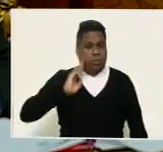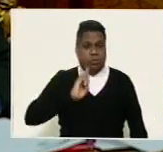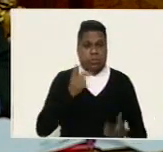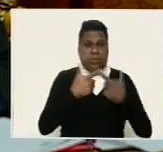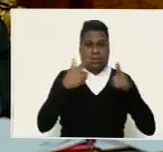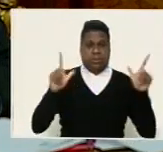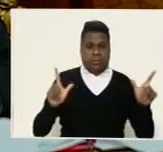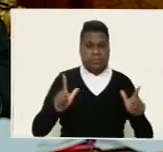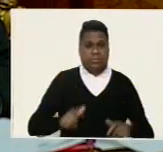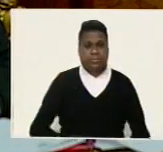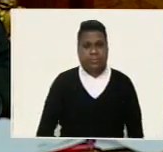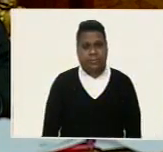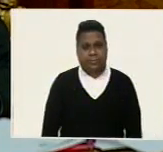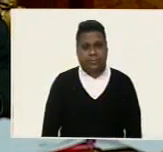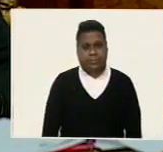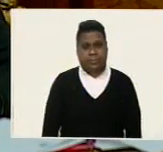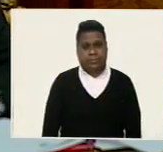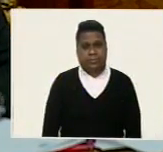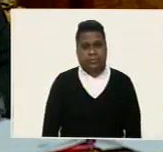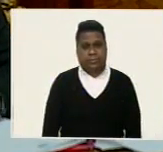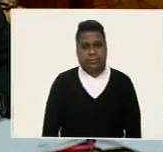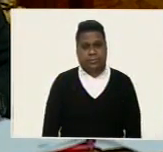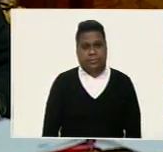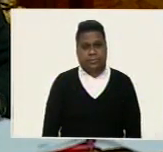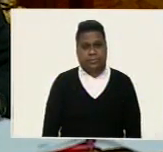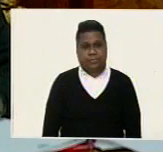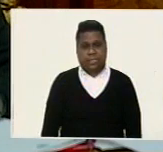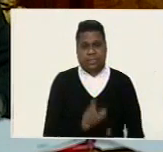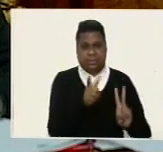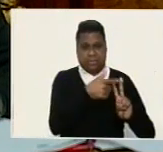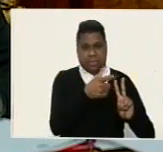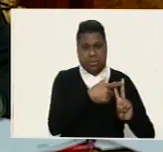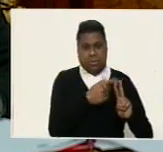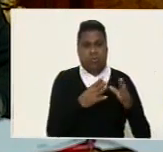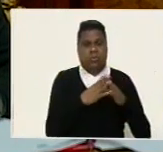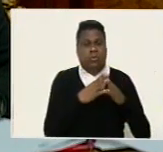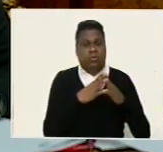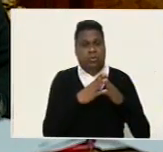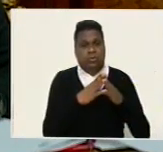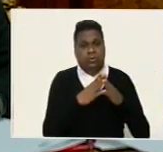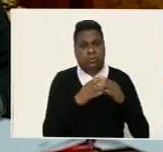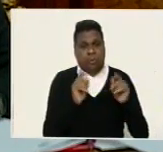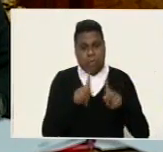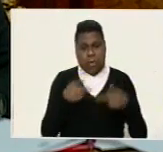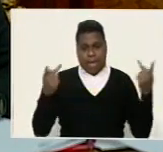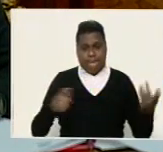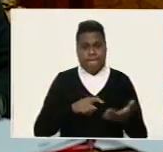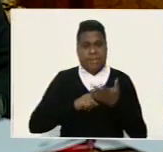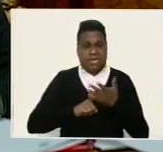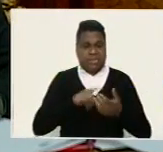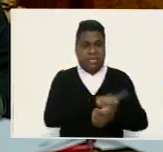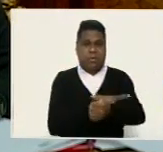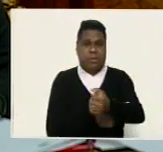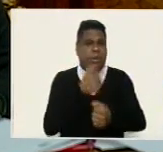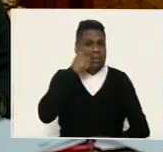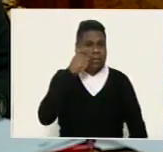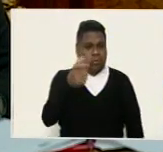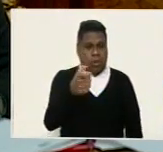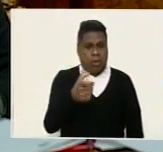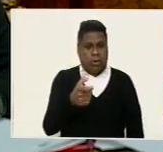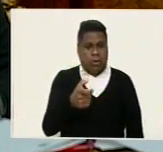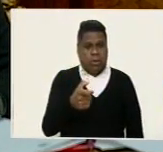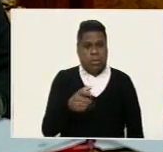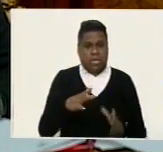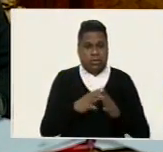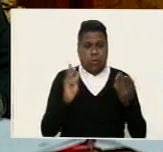Bolívar, considerando que el Correo del Orinoco nace como expresión de ese poder de la opinión pública y que sus